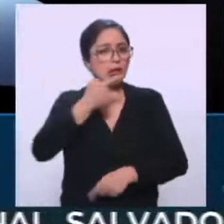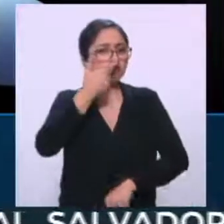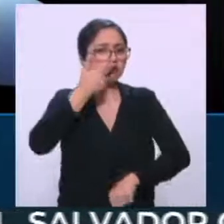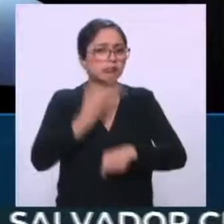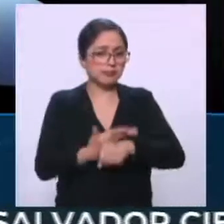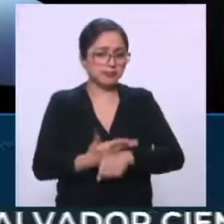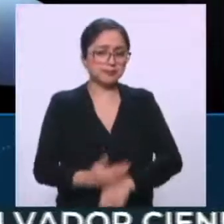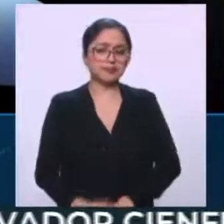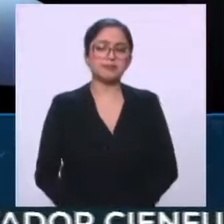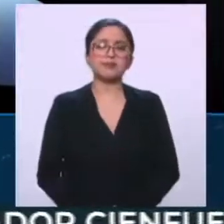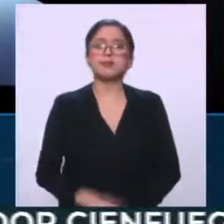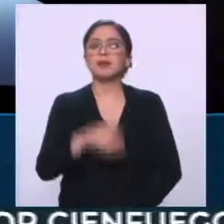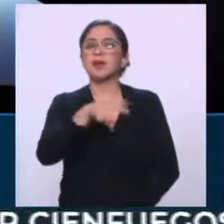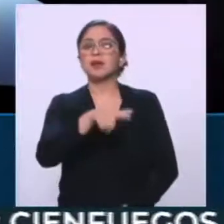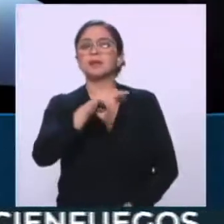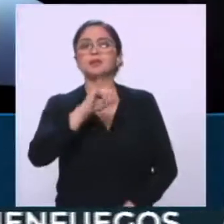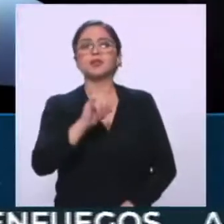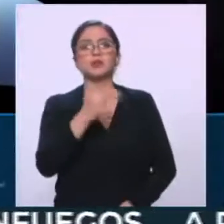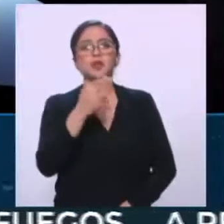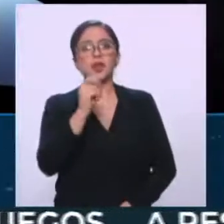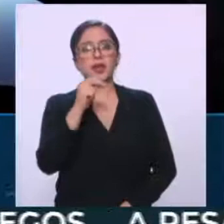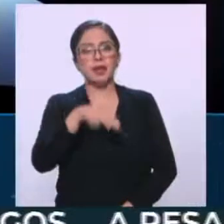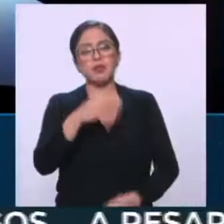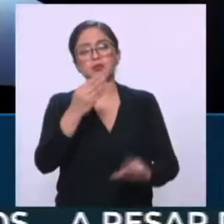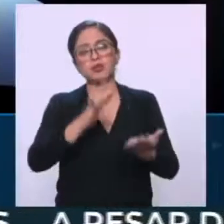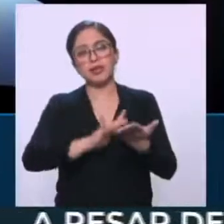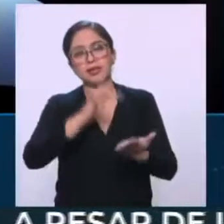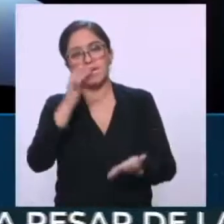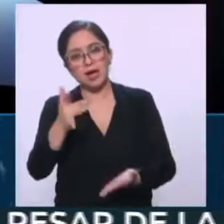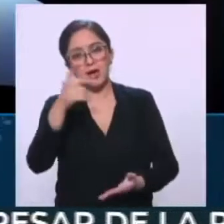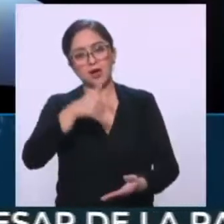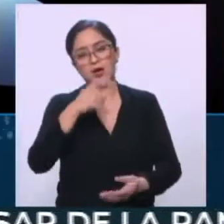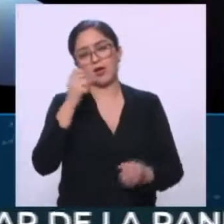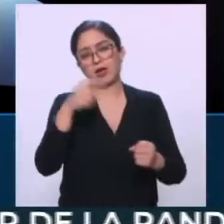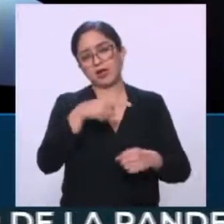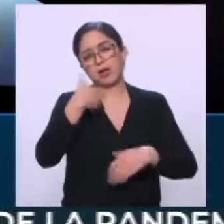estar con nosotros esta noche. Nos vemos la próxima semana. Les mando un abrazo, muy buenas noches. Abrazote.